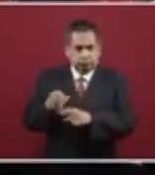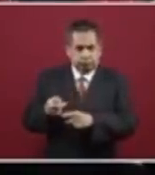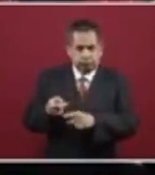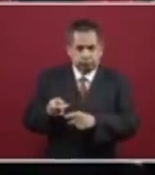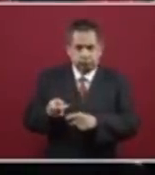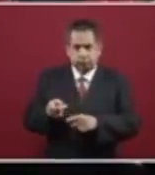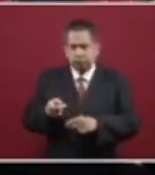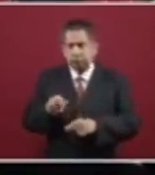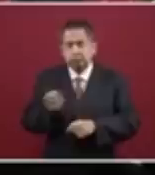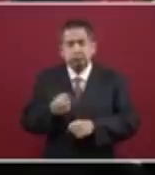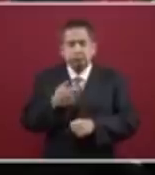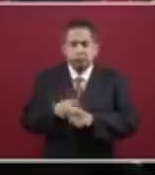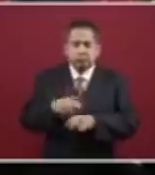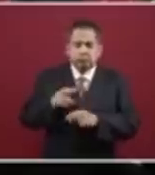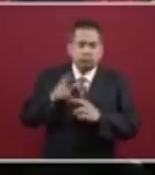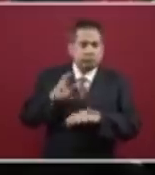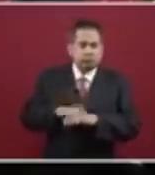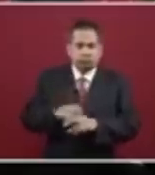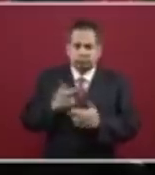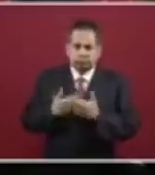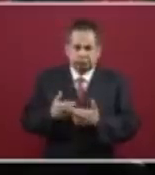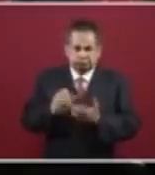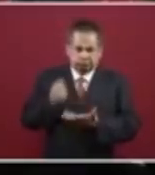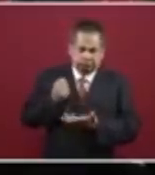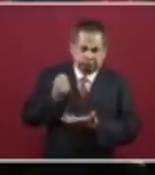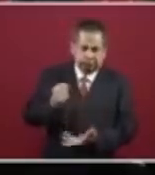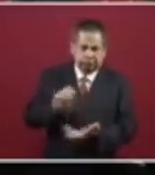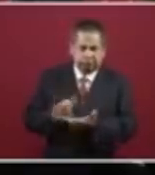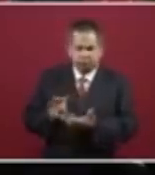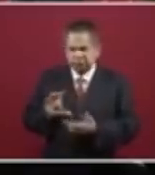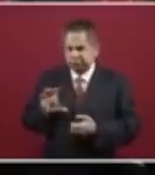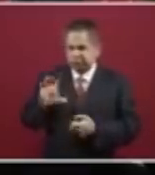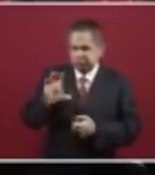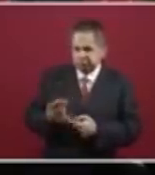que más presupuesto recibió este año